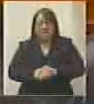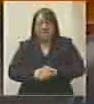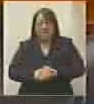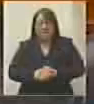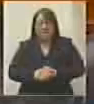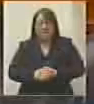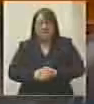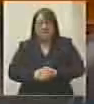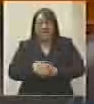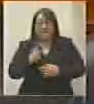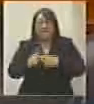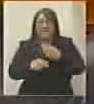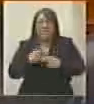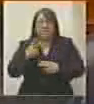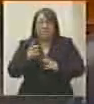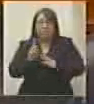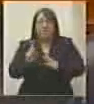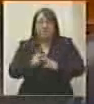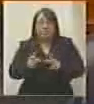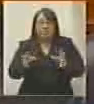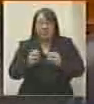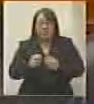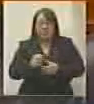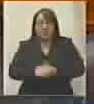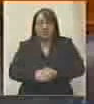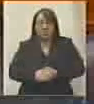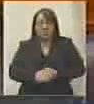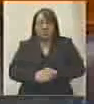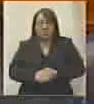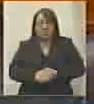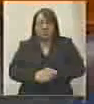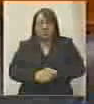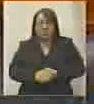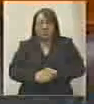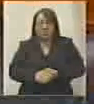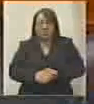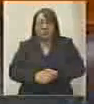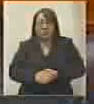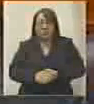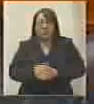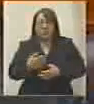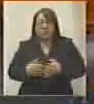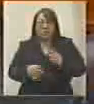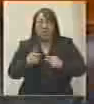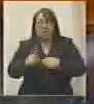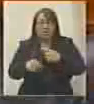una segunda disposición complementaria que es lo siguiente: